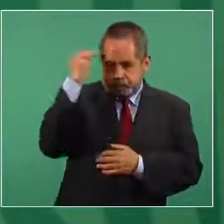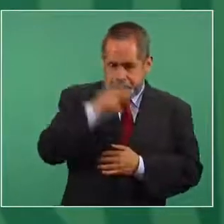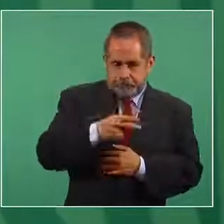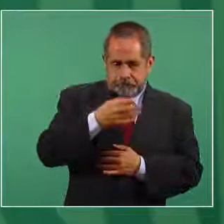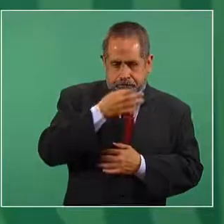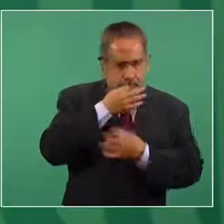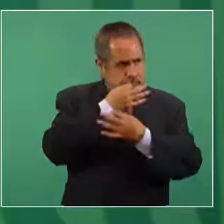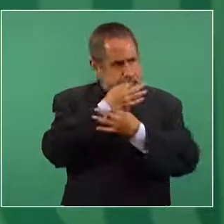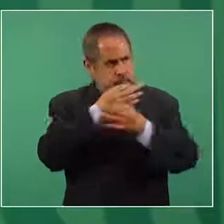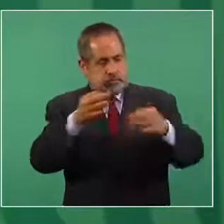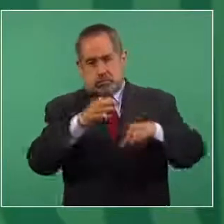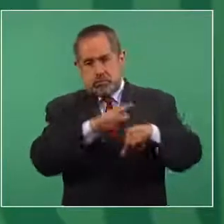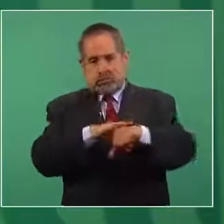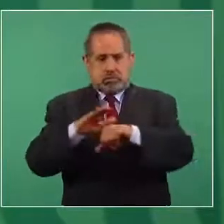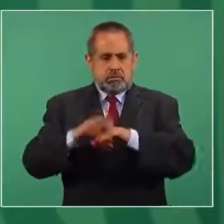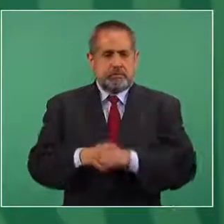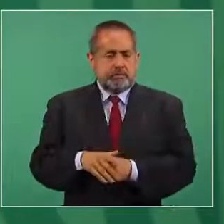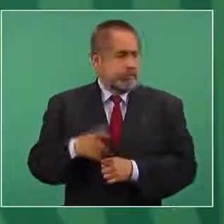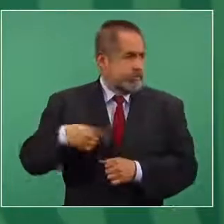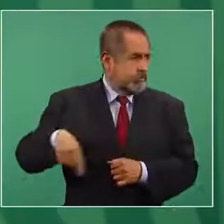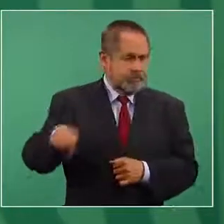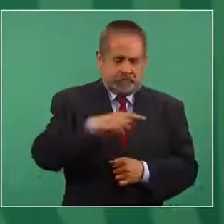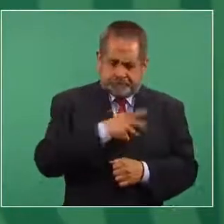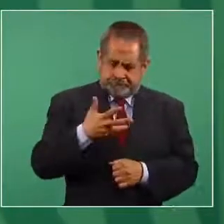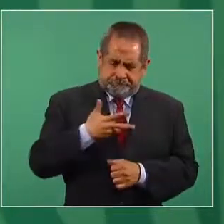sepan que tienen el derecho,